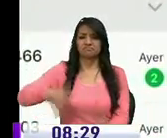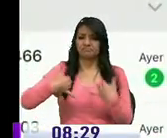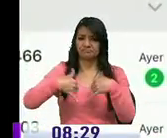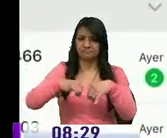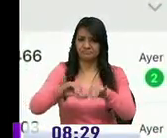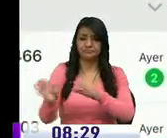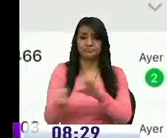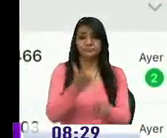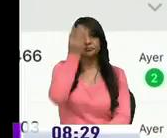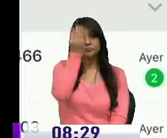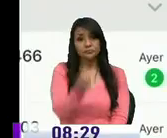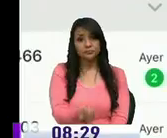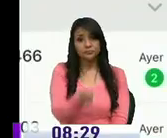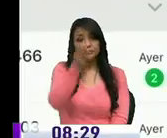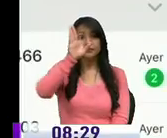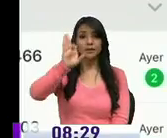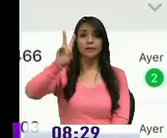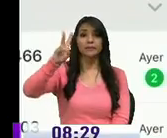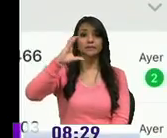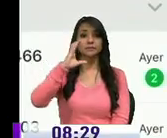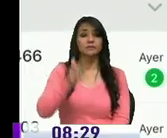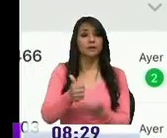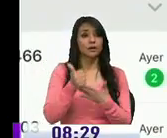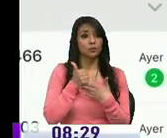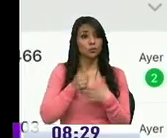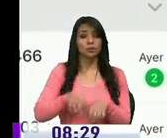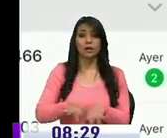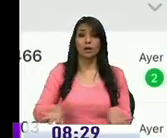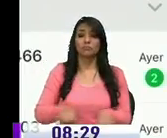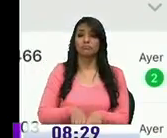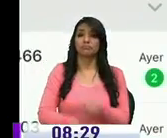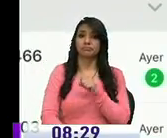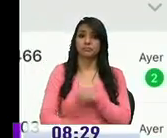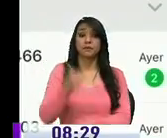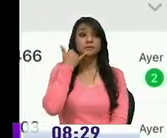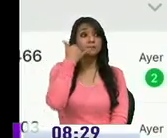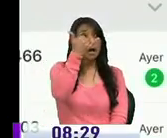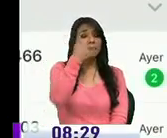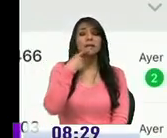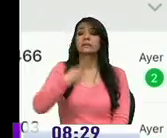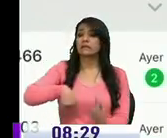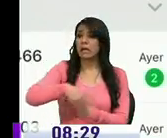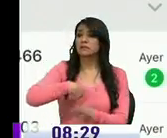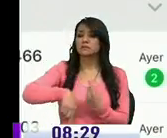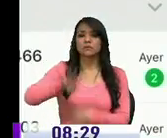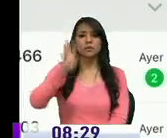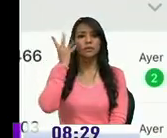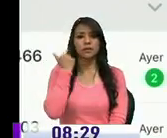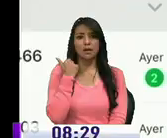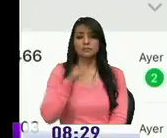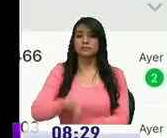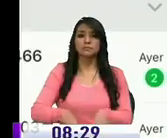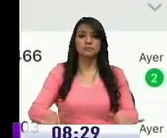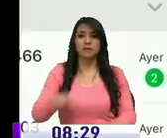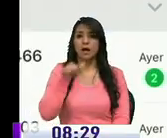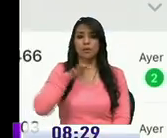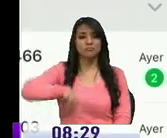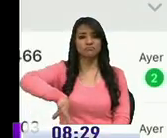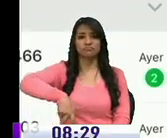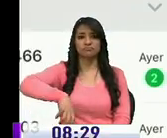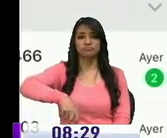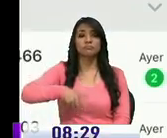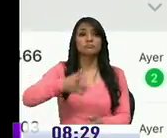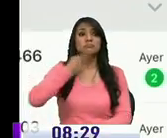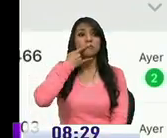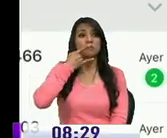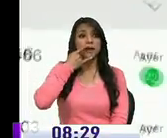días, TVC, por favor, la EMAP nos ayude con la ruptura. Ya se llama y dicen que ya vienen. Ya son 4 días, estamos sin agua, barrio Valle Hermoso de Pomasqui,